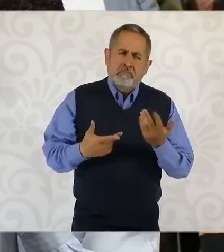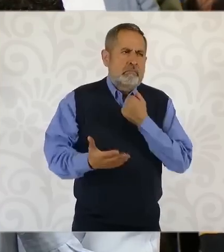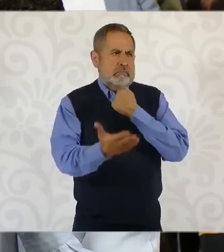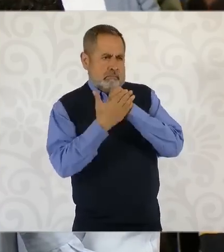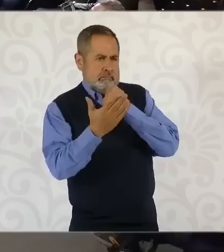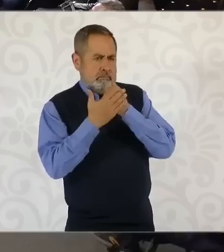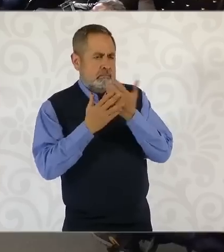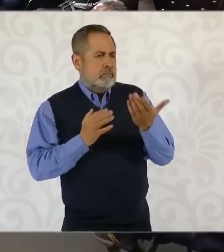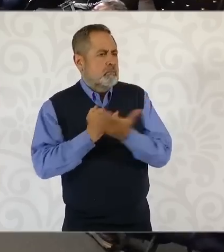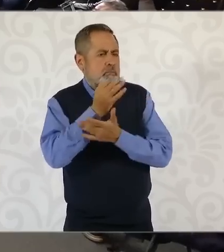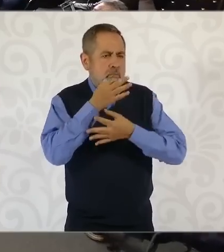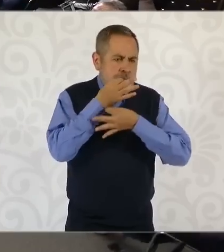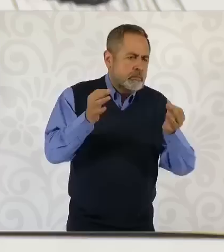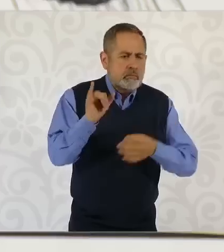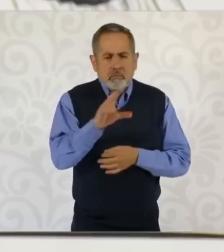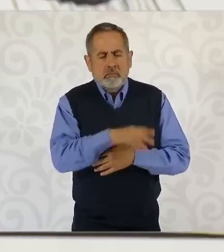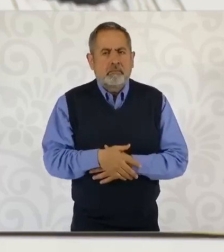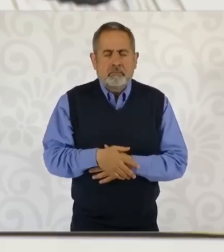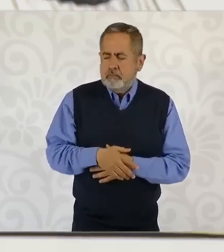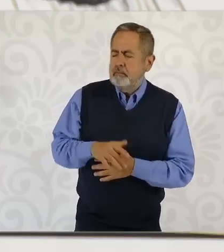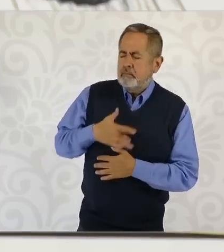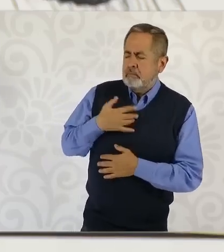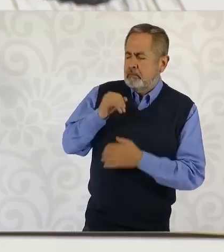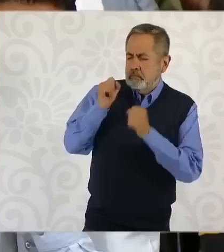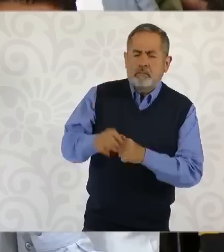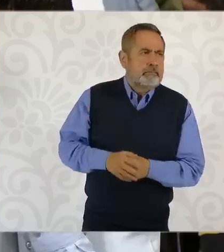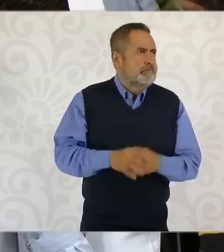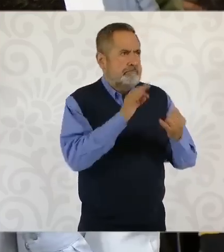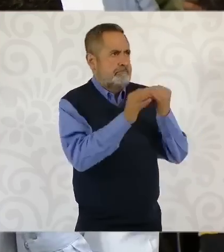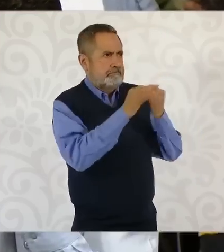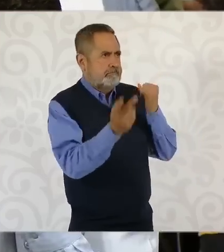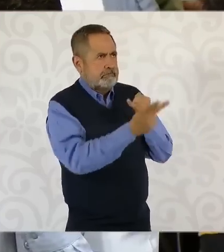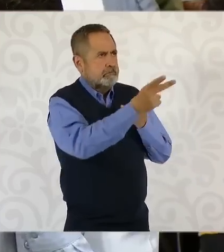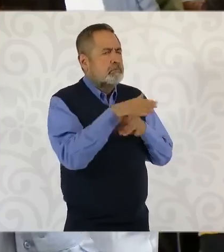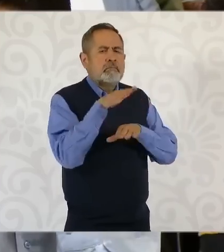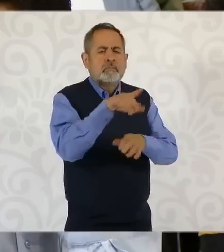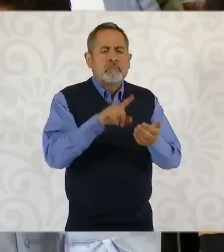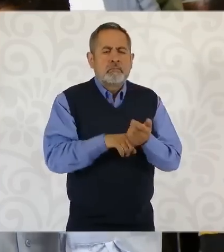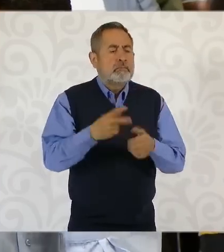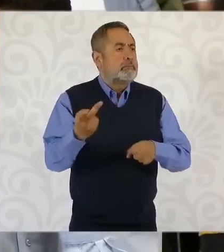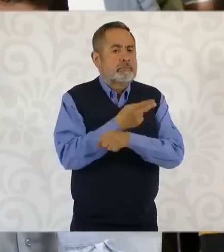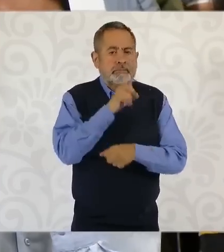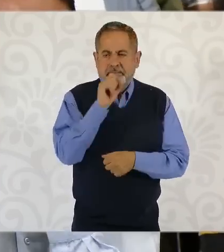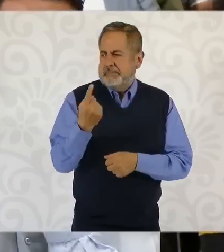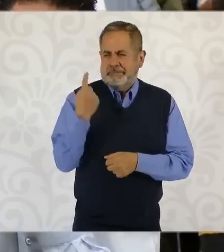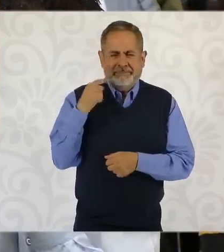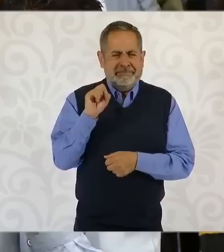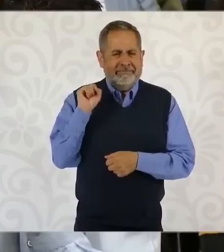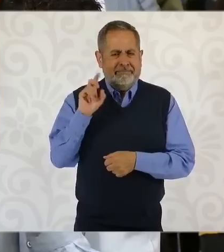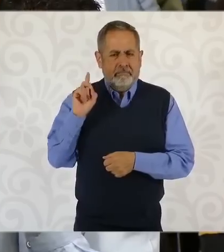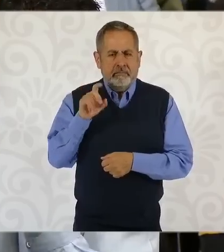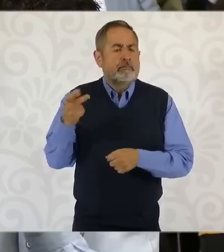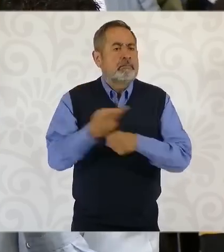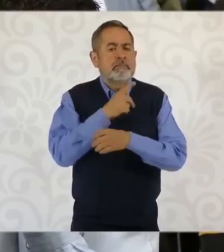puedan tomar. Estoy segura que Clara lo va a hacer. Gracias. Y finalmente, ya el último tema, lo que tiene que ver con el asunto de lo sucedido también el fin de semana, cuando